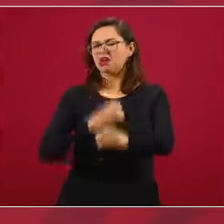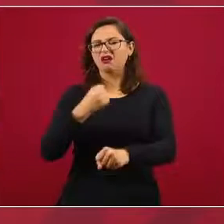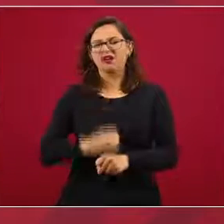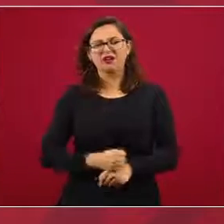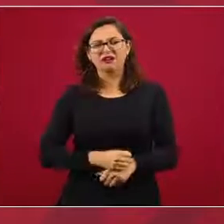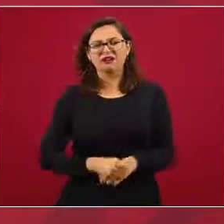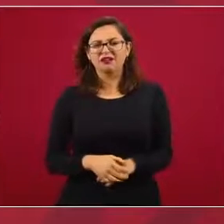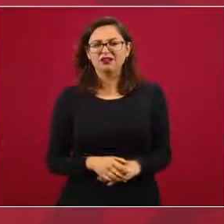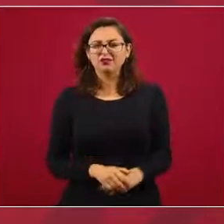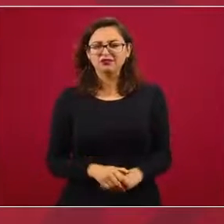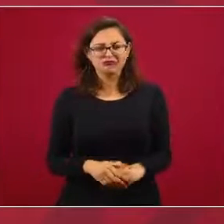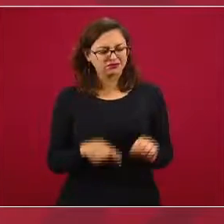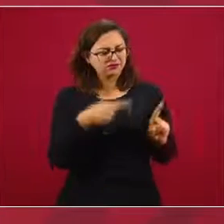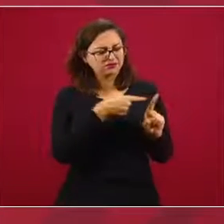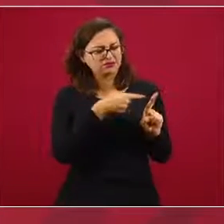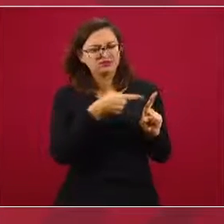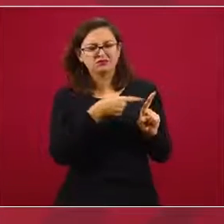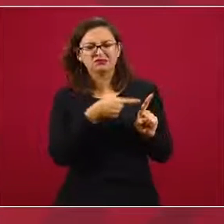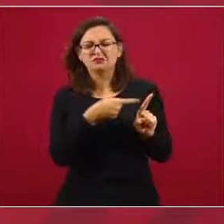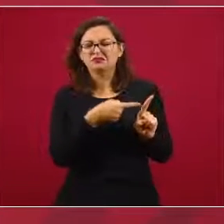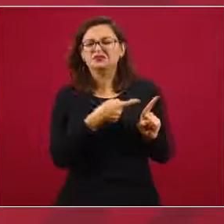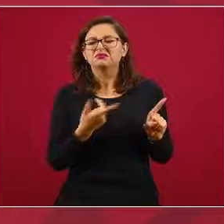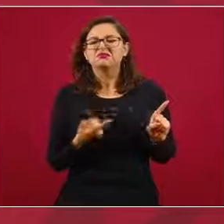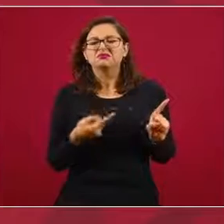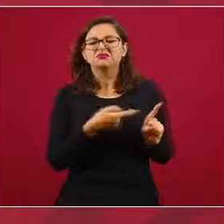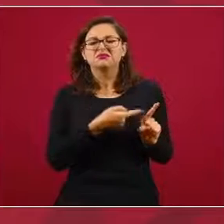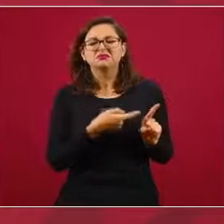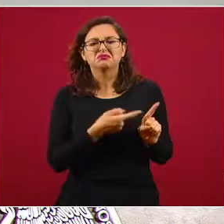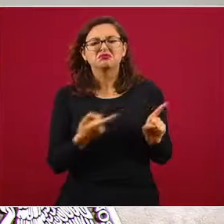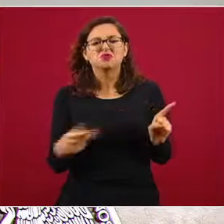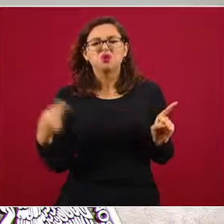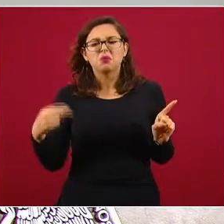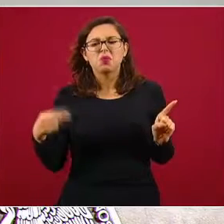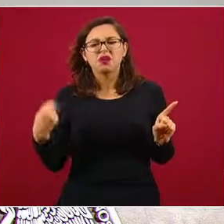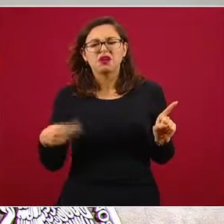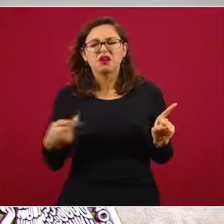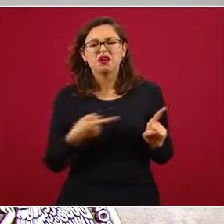¿qué? ¿Cómo se le llama eso?